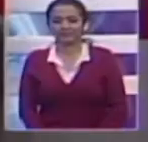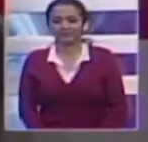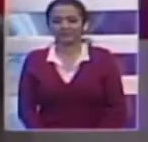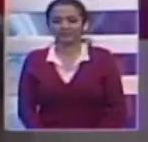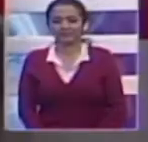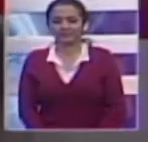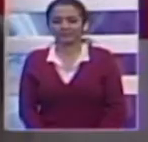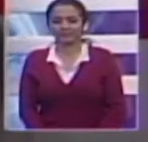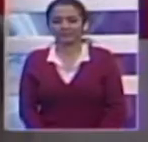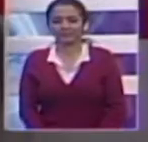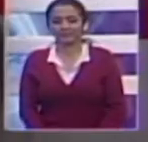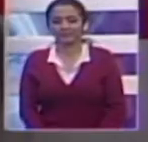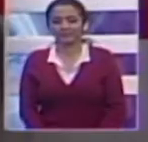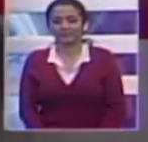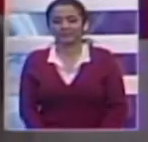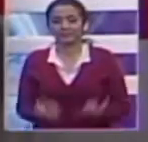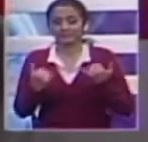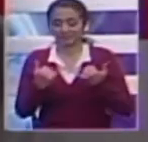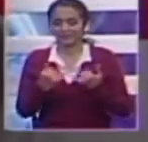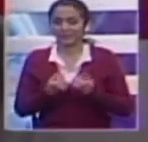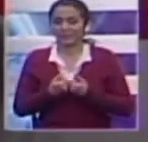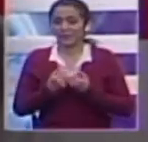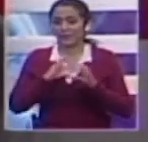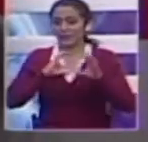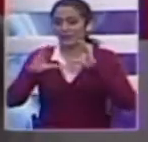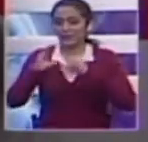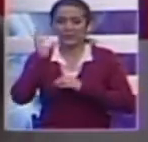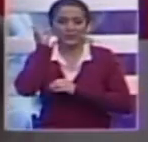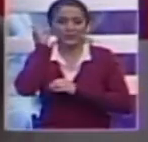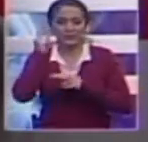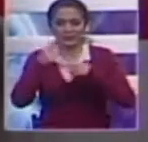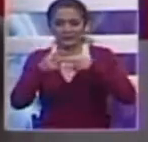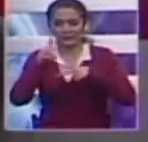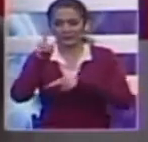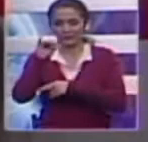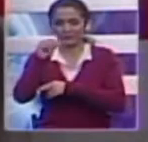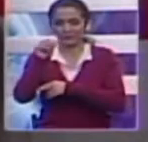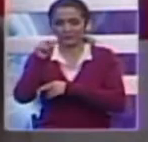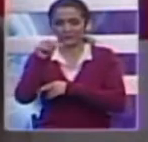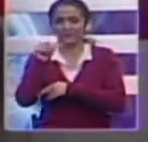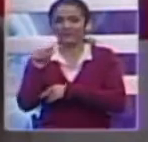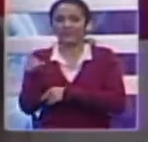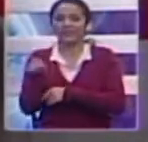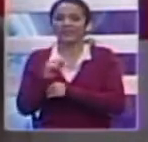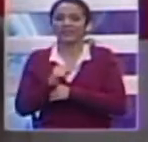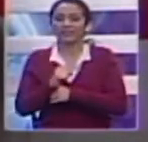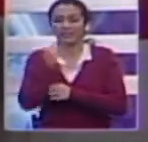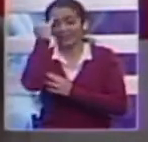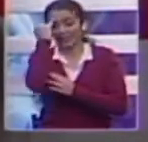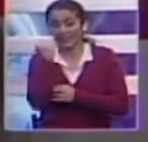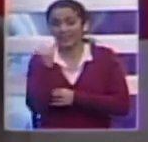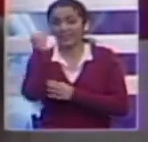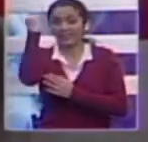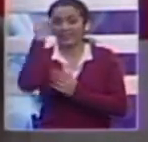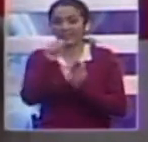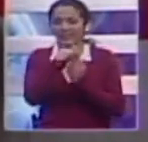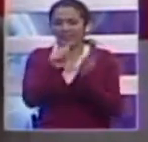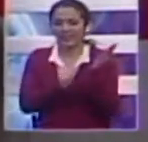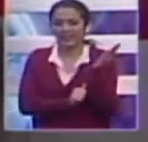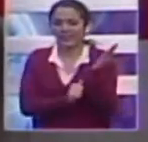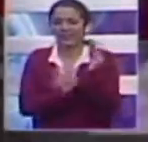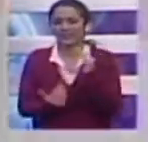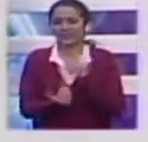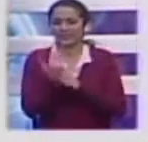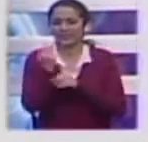de emprendimiento se trata, voy a conversar con Diana Andrade, que es la mentalizadora de la Agenda 2017 Ecuador, Siempre Contigo, una